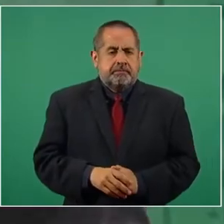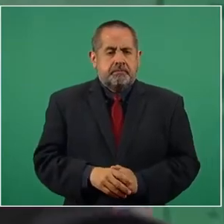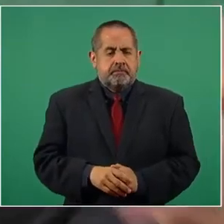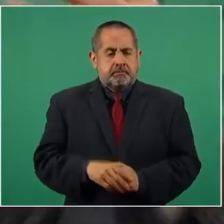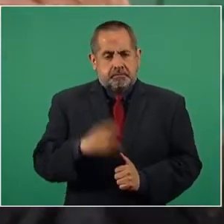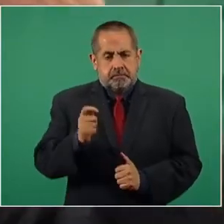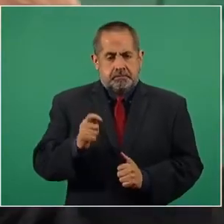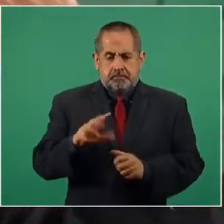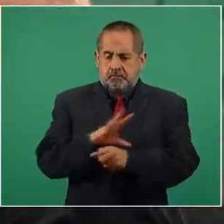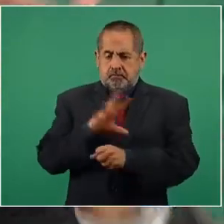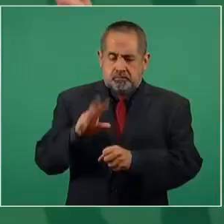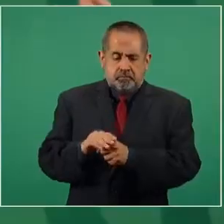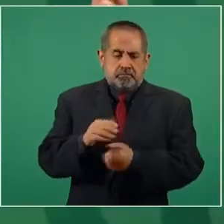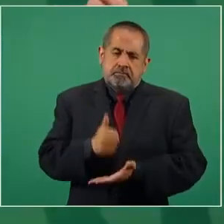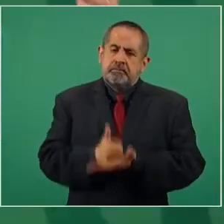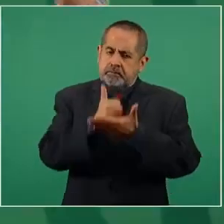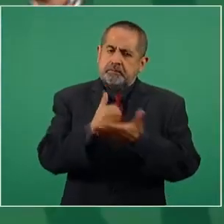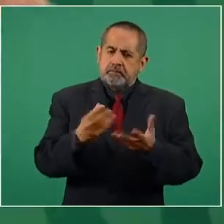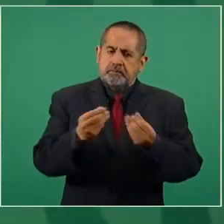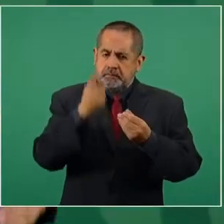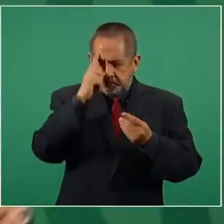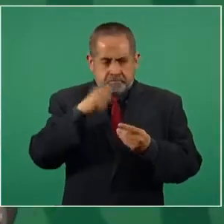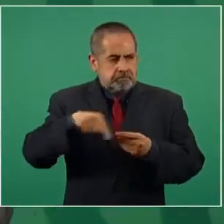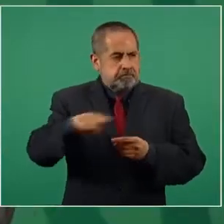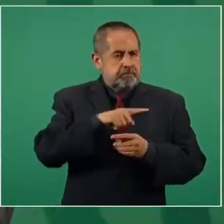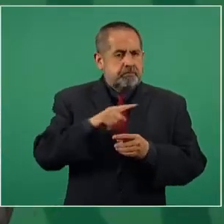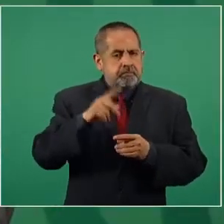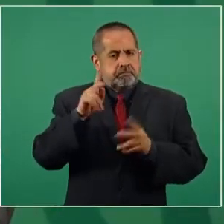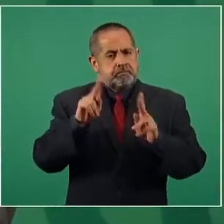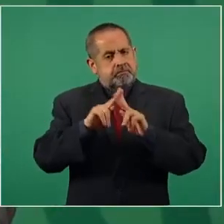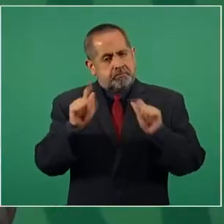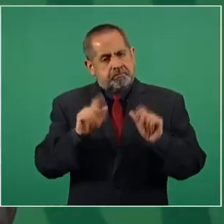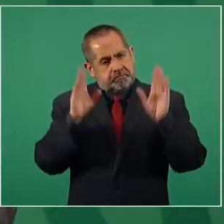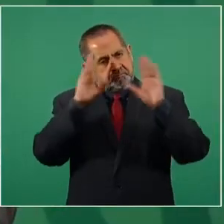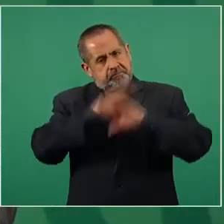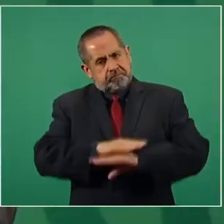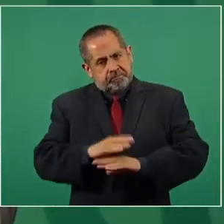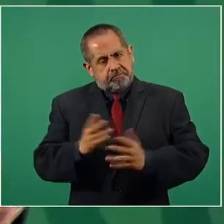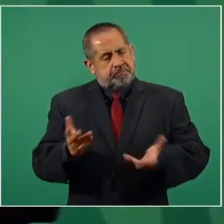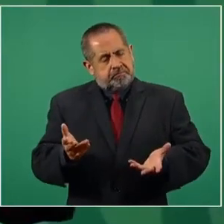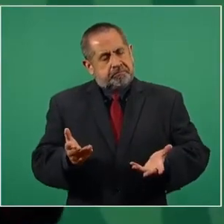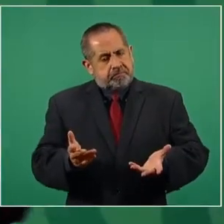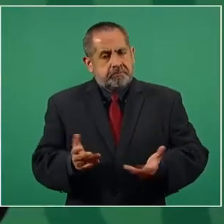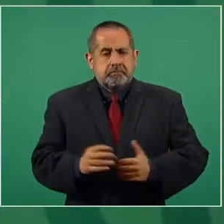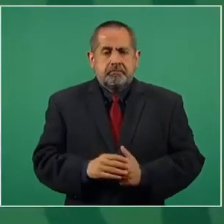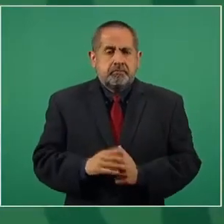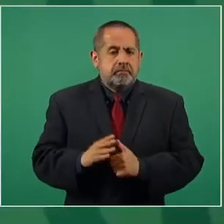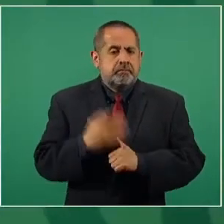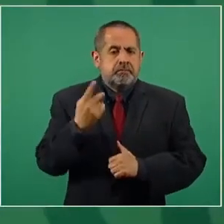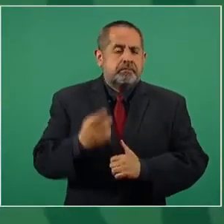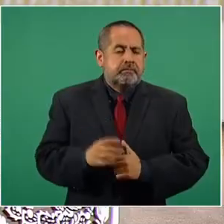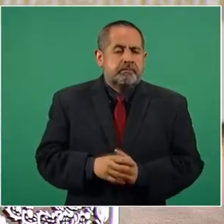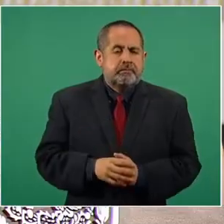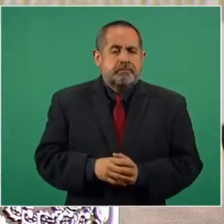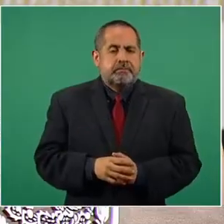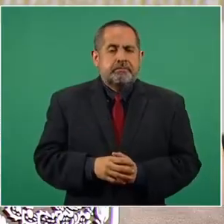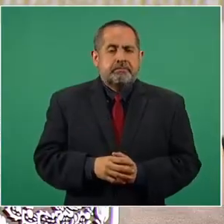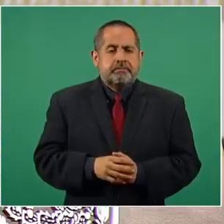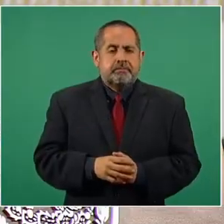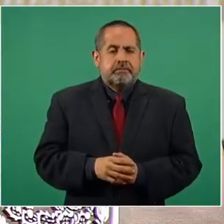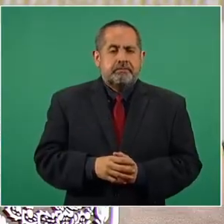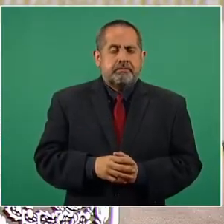Todo esto ayudaría mucho a conseguir la paz, porque no